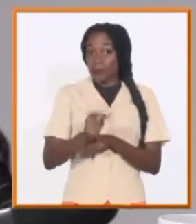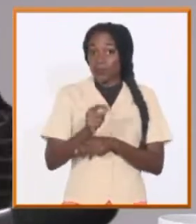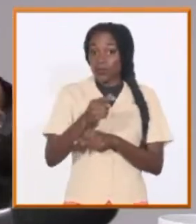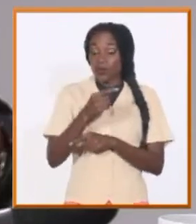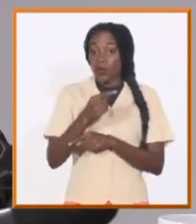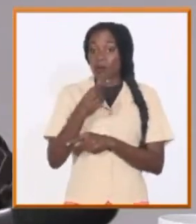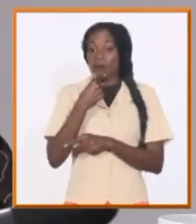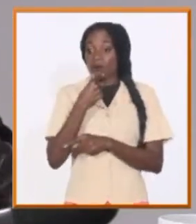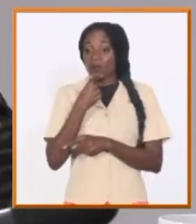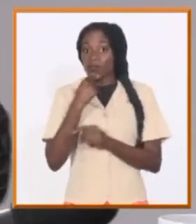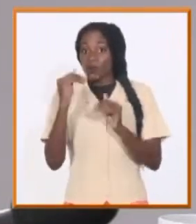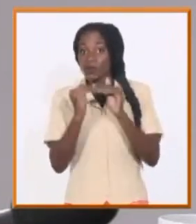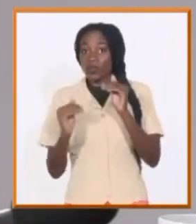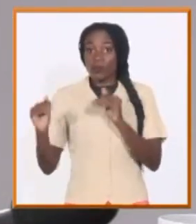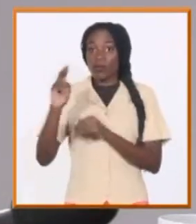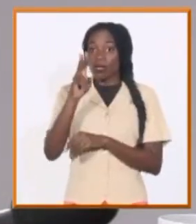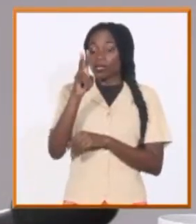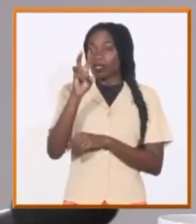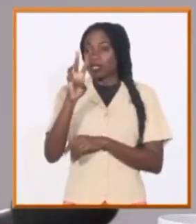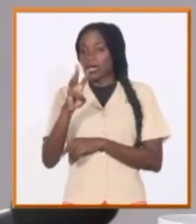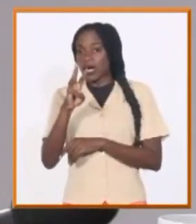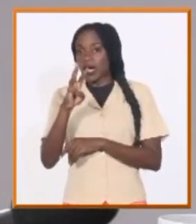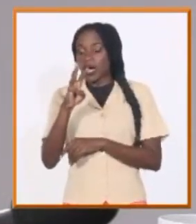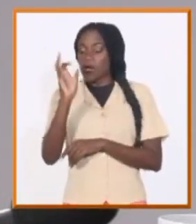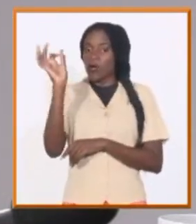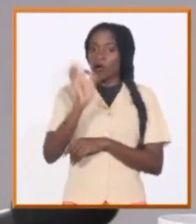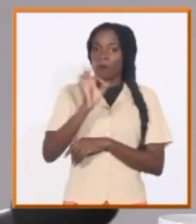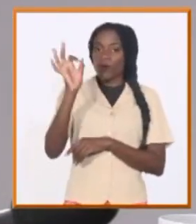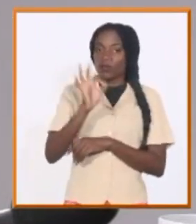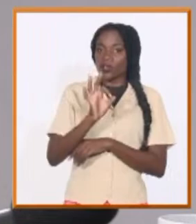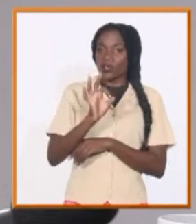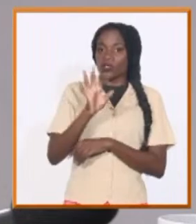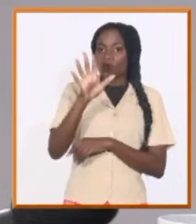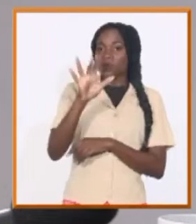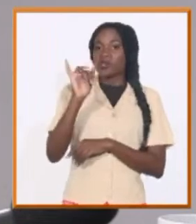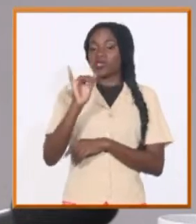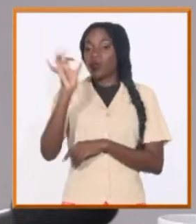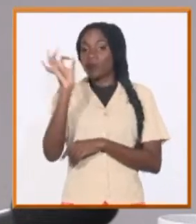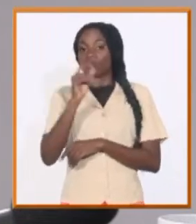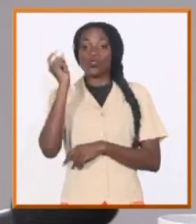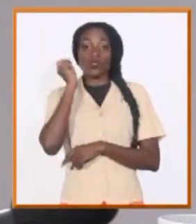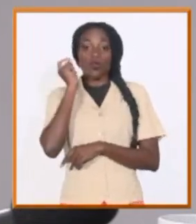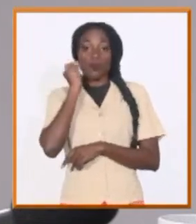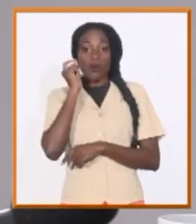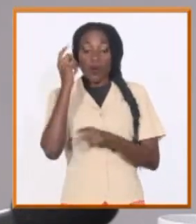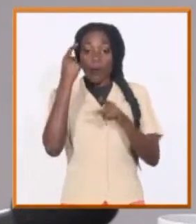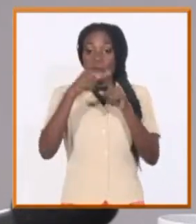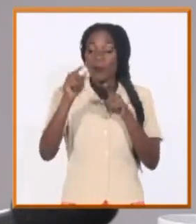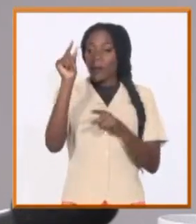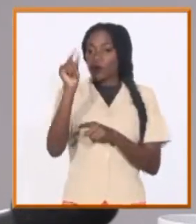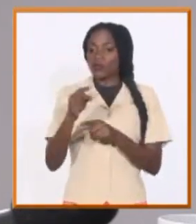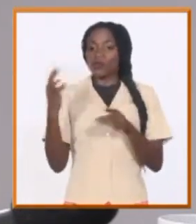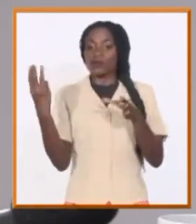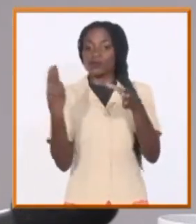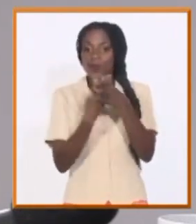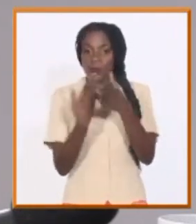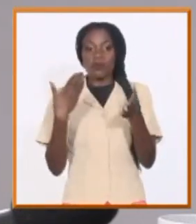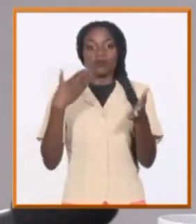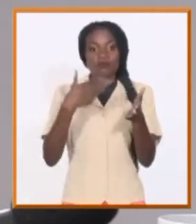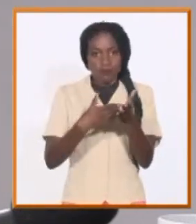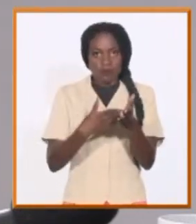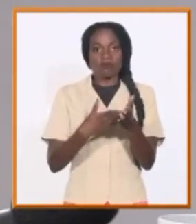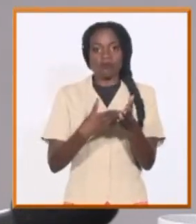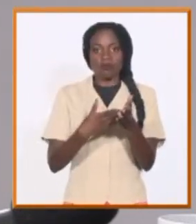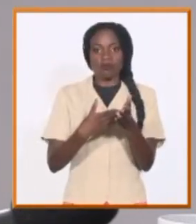adultas mayores, el 23%, el 56% mujeres, y también incluso personas con discapacidad estuvieron presentes en los